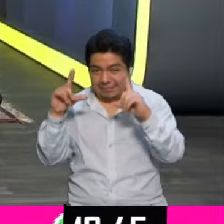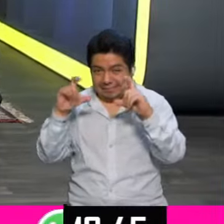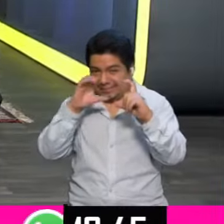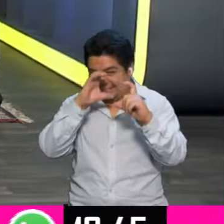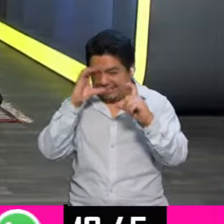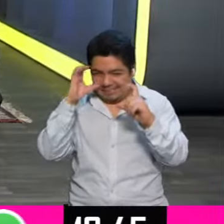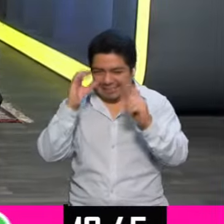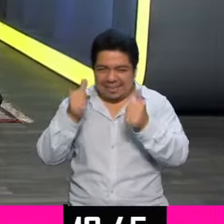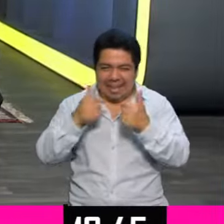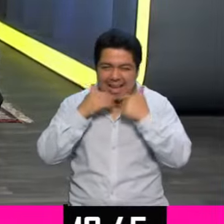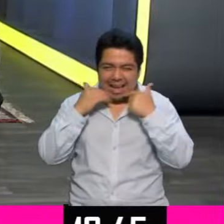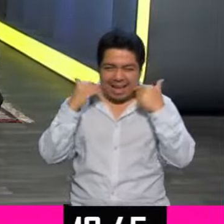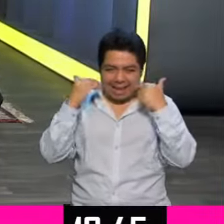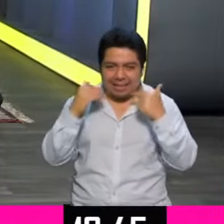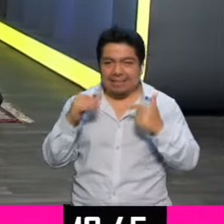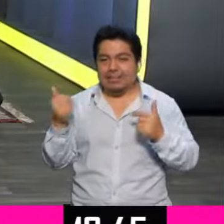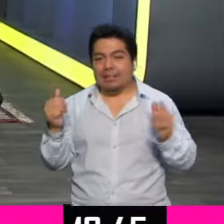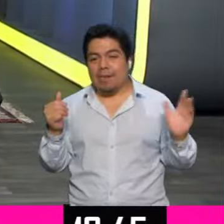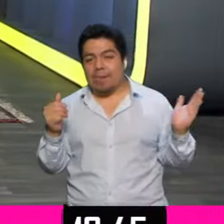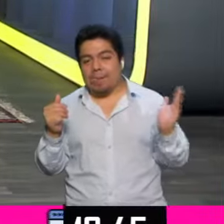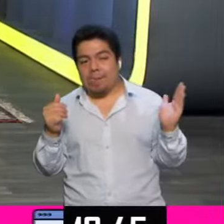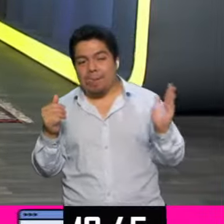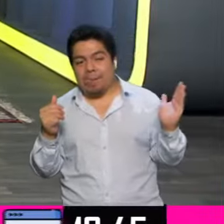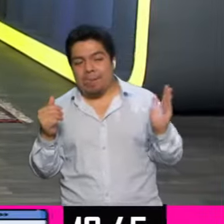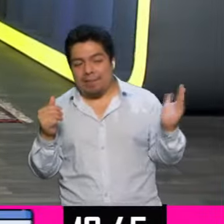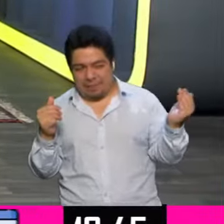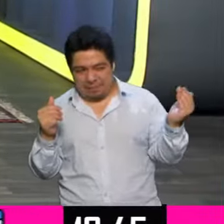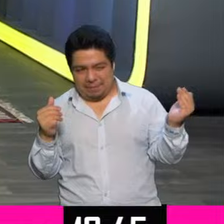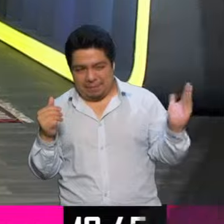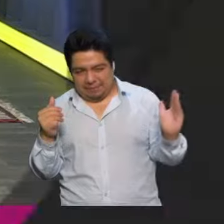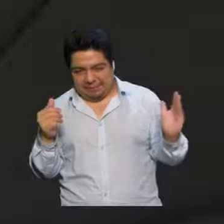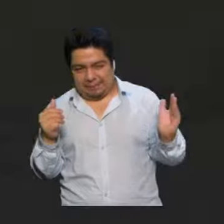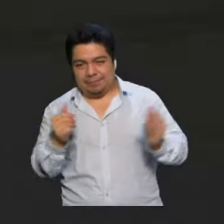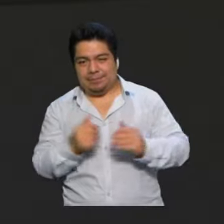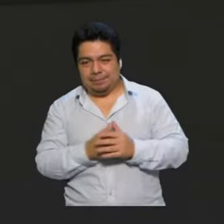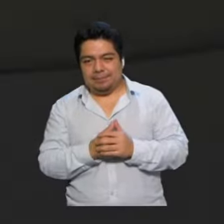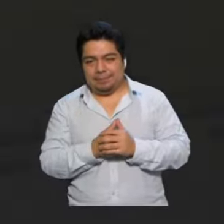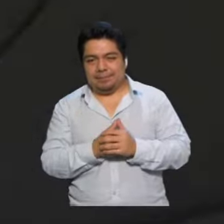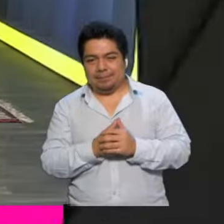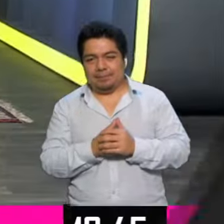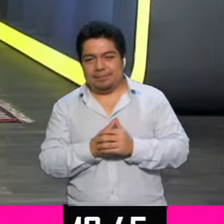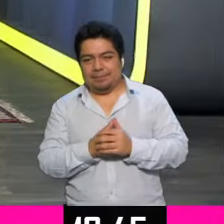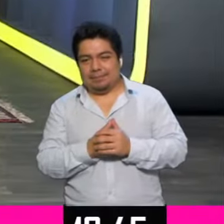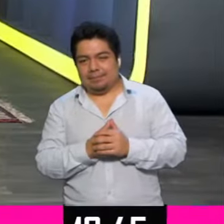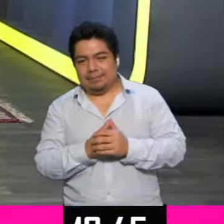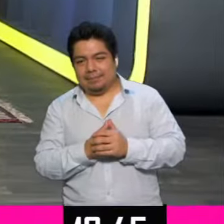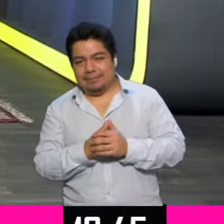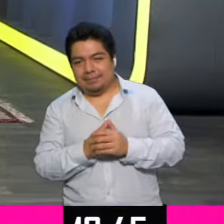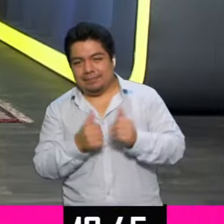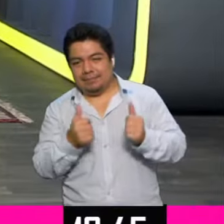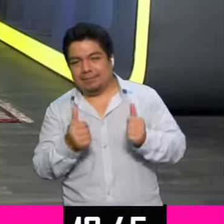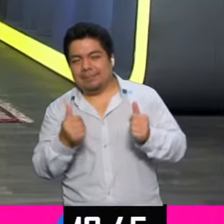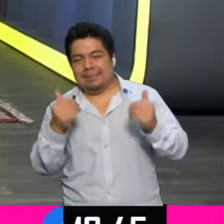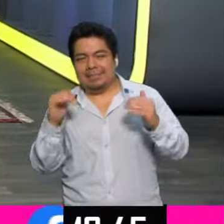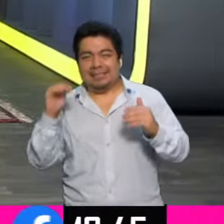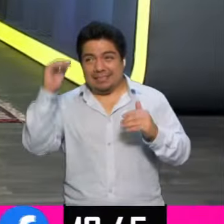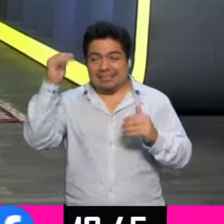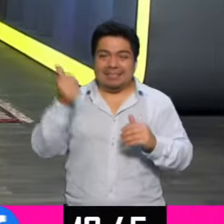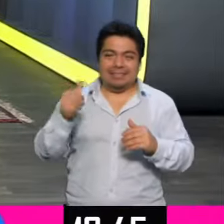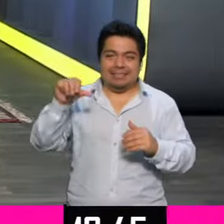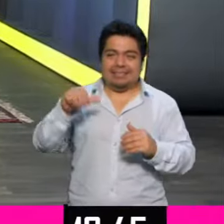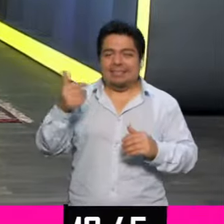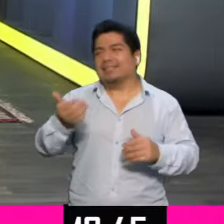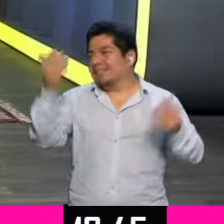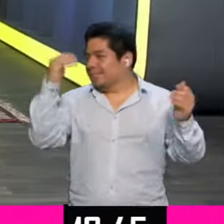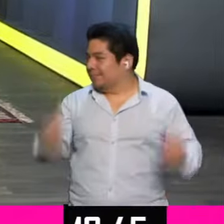a la cámara, eso. La otra bailarina no sale pegada. Hágase para acá, compañera. Ahí está, ahí Pégues estamos. El charro. Ahí está el chaparrito, súbase. Ya vez, se volvió